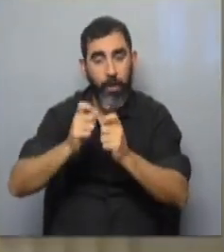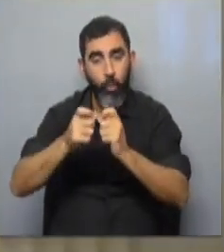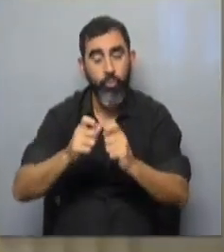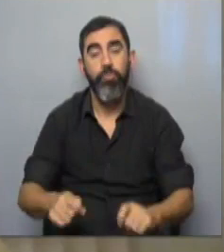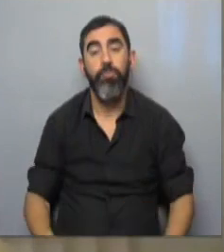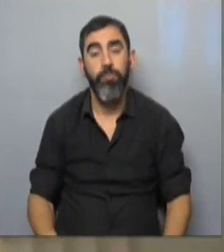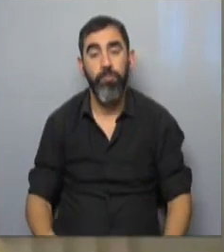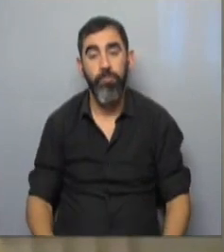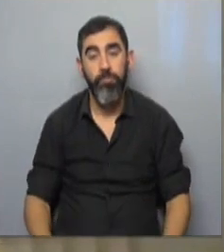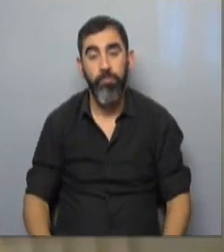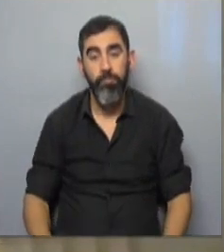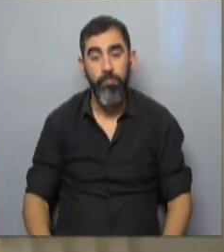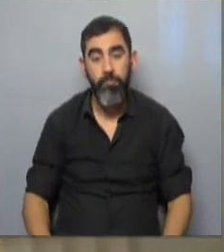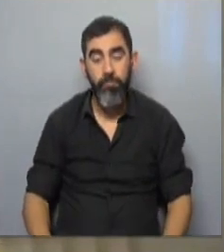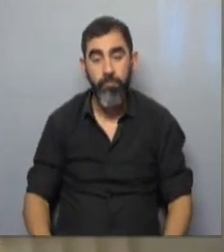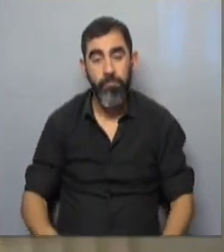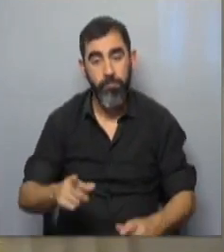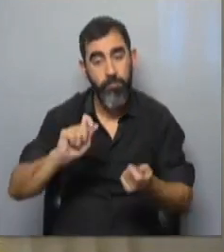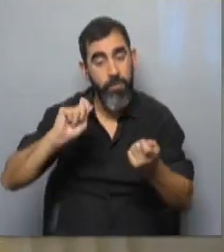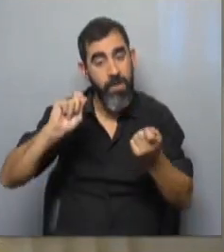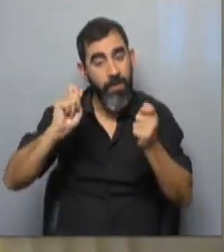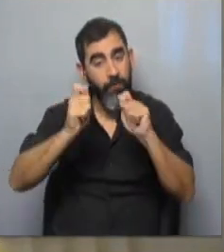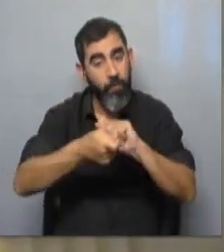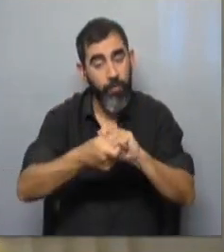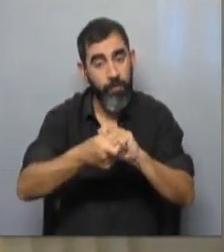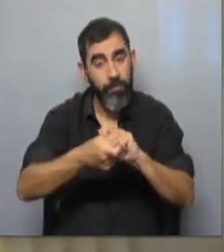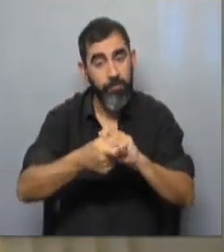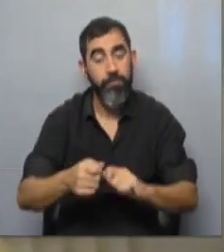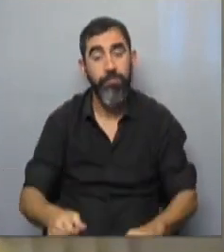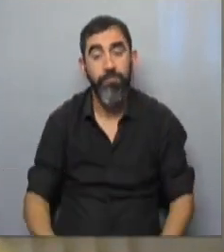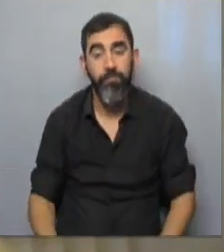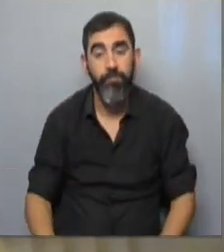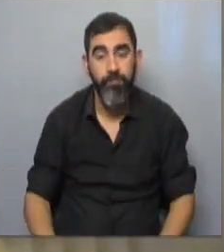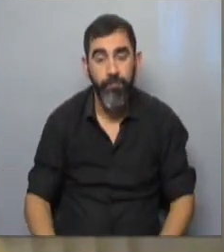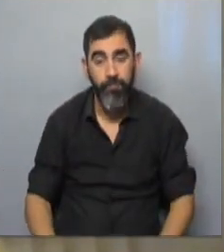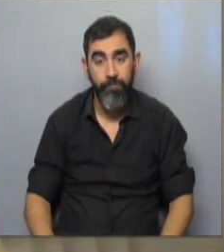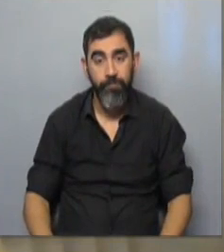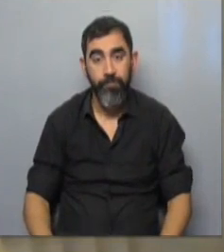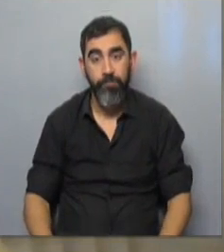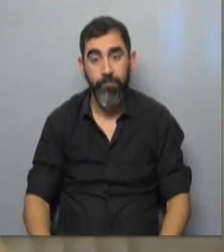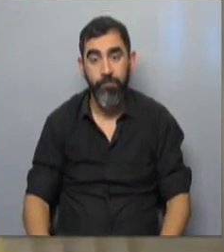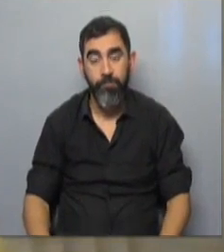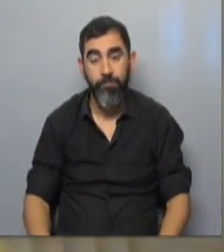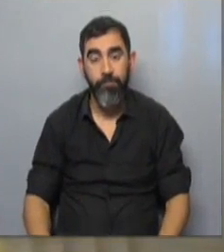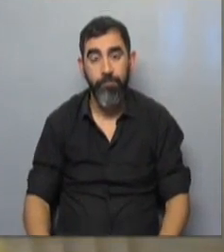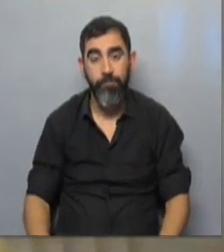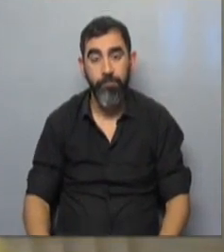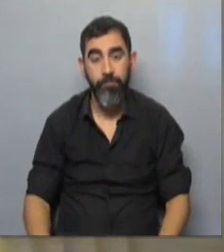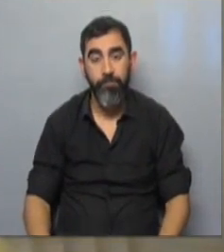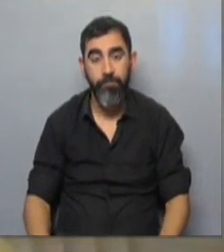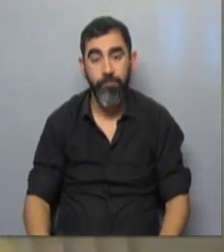Es una reforma que en definitiva termina